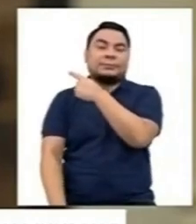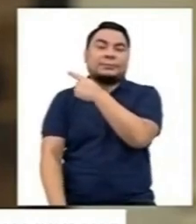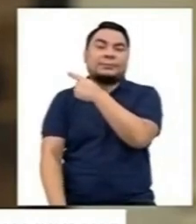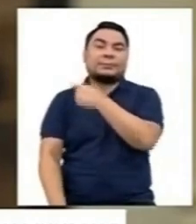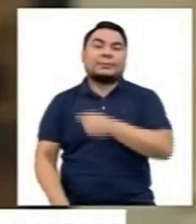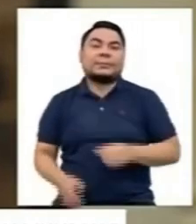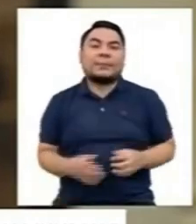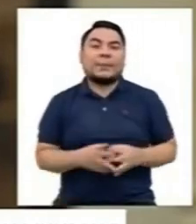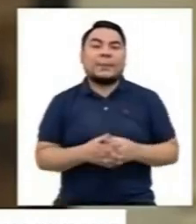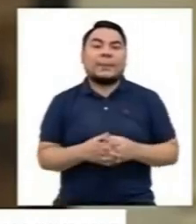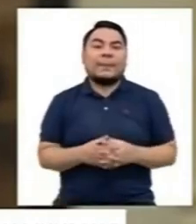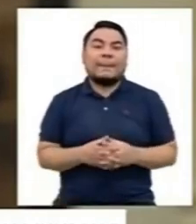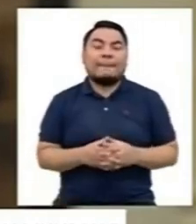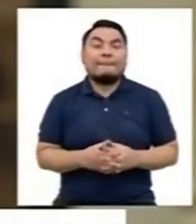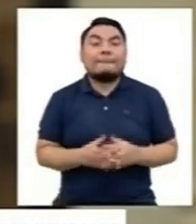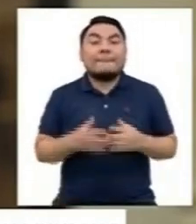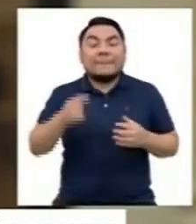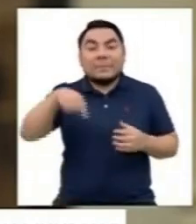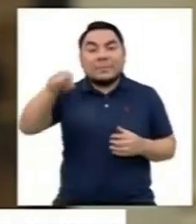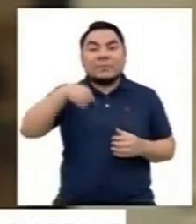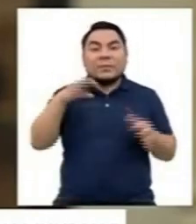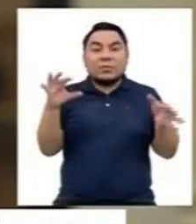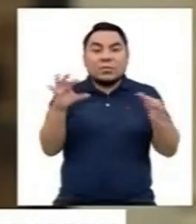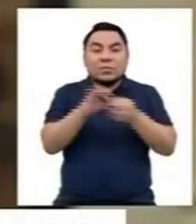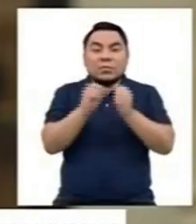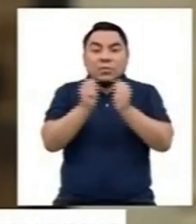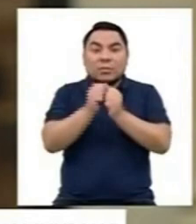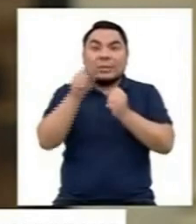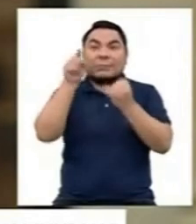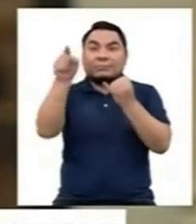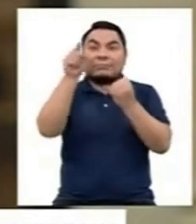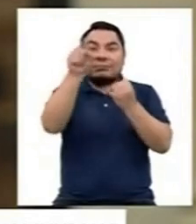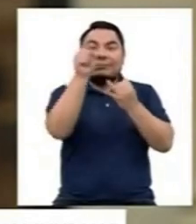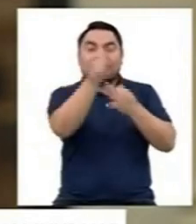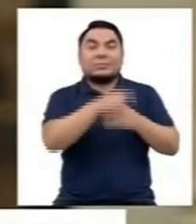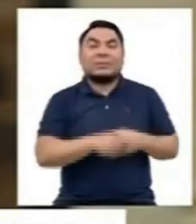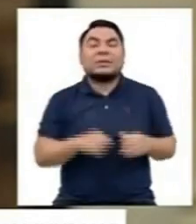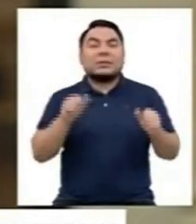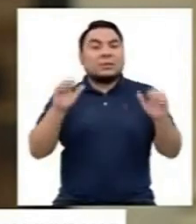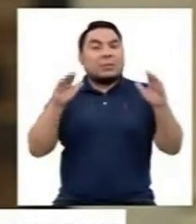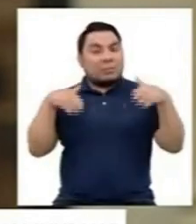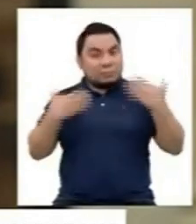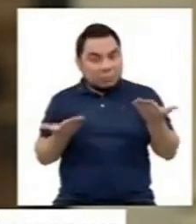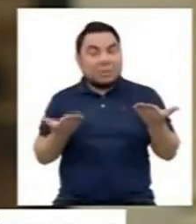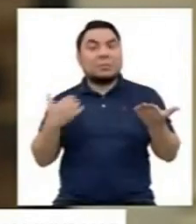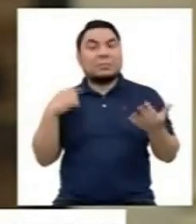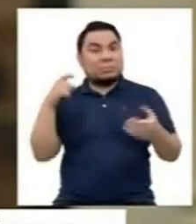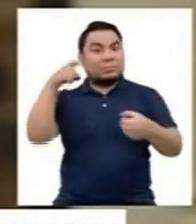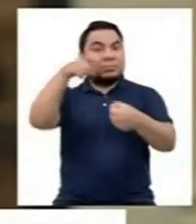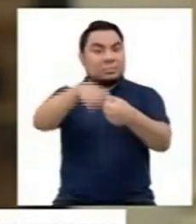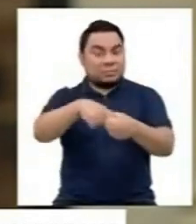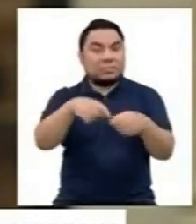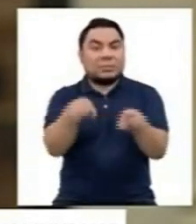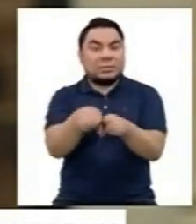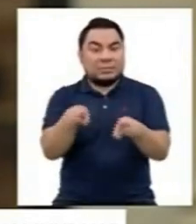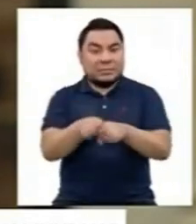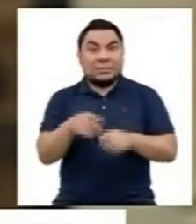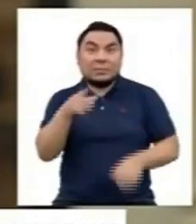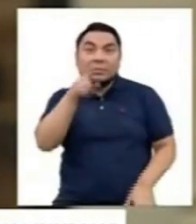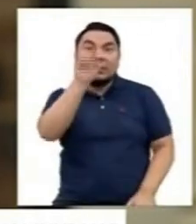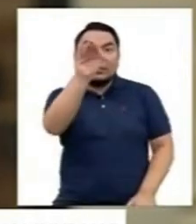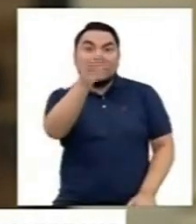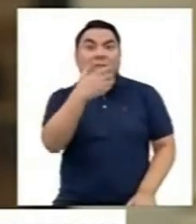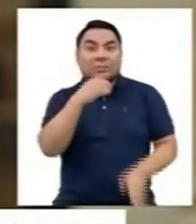plan para cómo desplegarlo. De ahí se cubriría parte del 2021 y bueno, estaría llegando al segundo lote